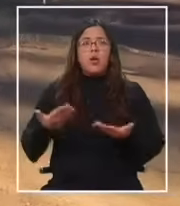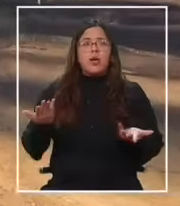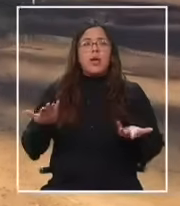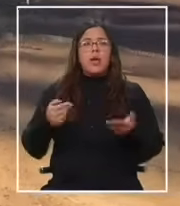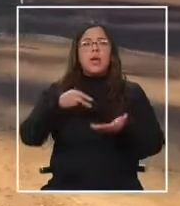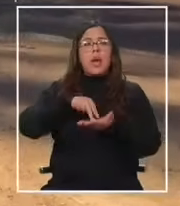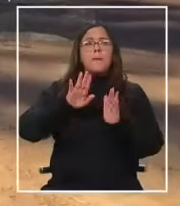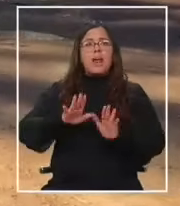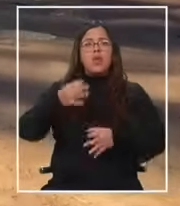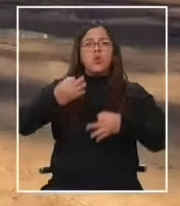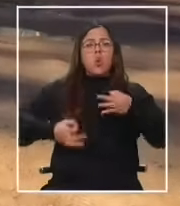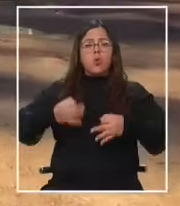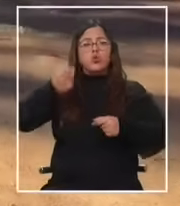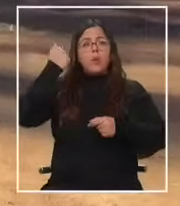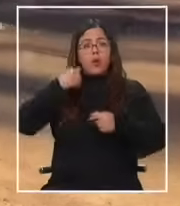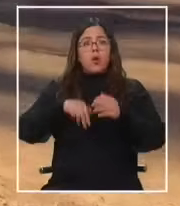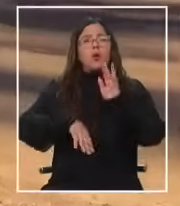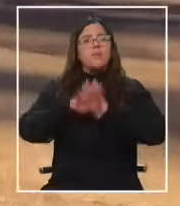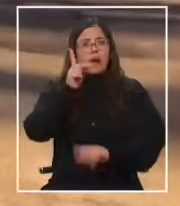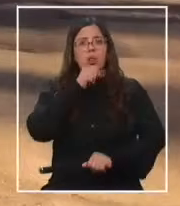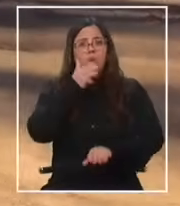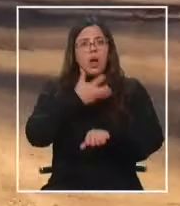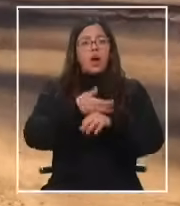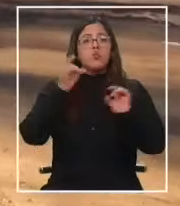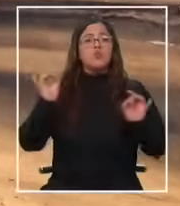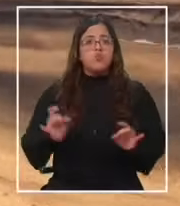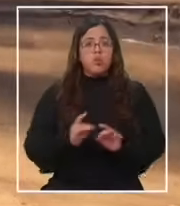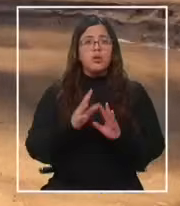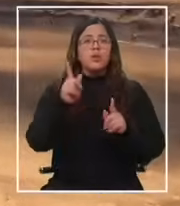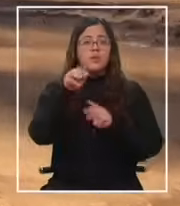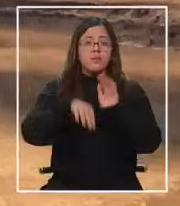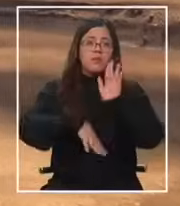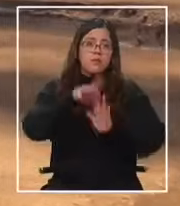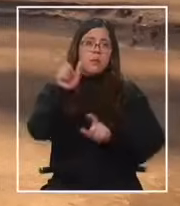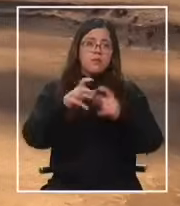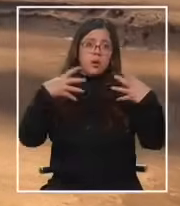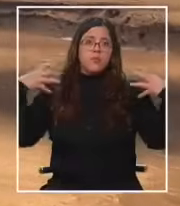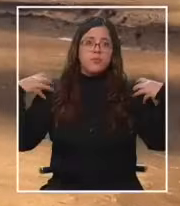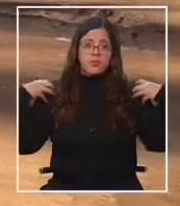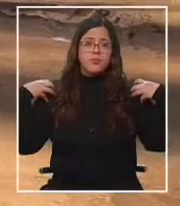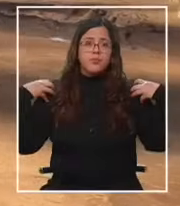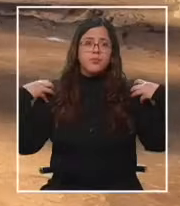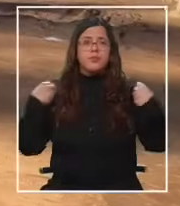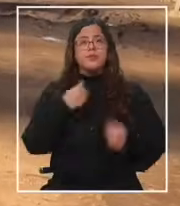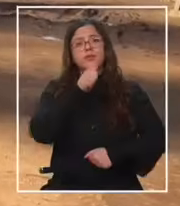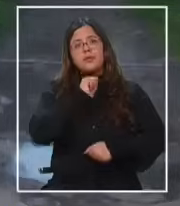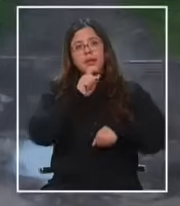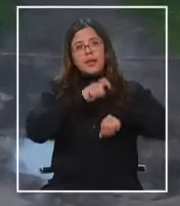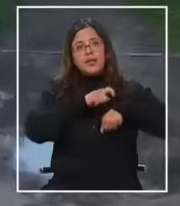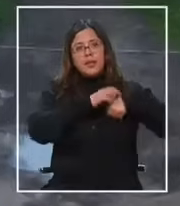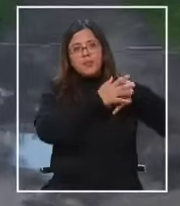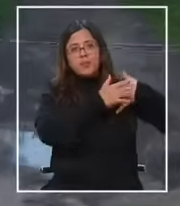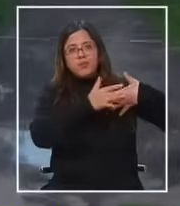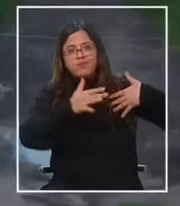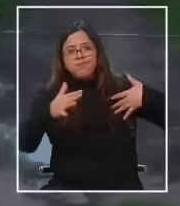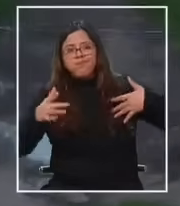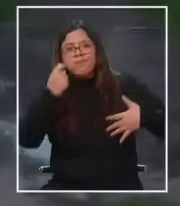del juicio, pero hay más interrogantes y quizás más responsables. Solo el tiempo lo dirá.